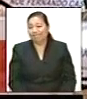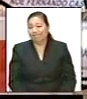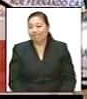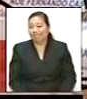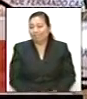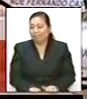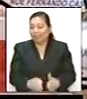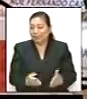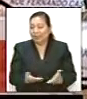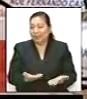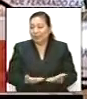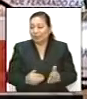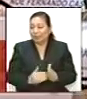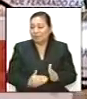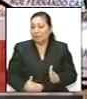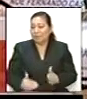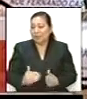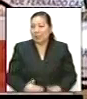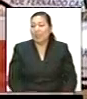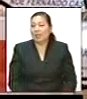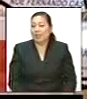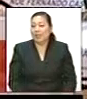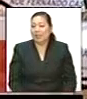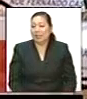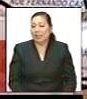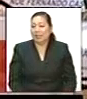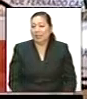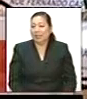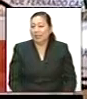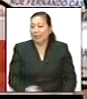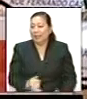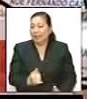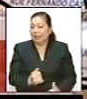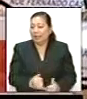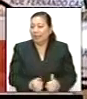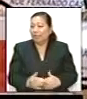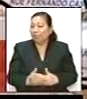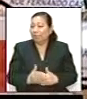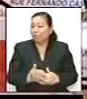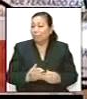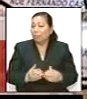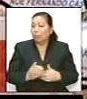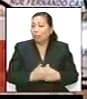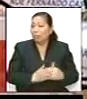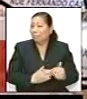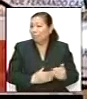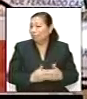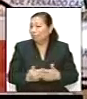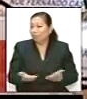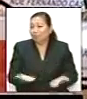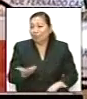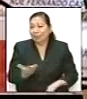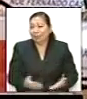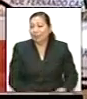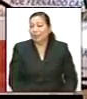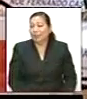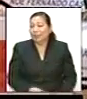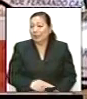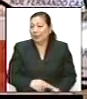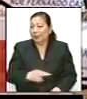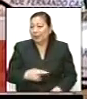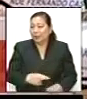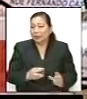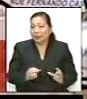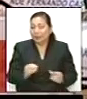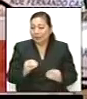apertura comercial mayor y que se cancela su construcción, problemas regionales de